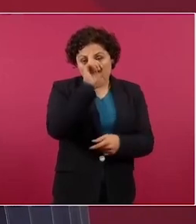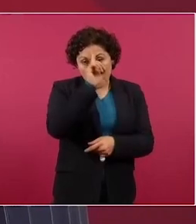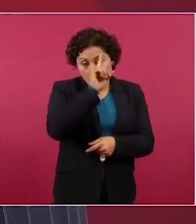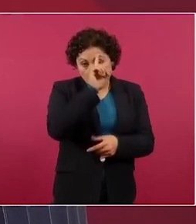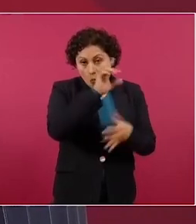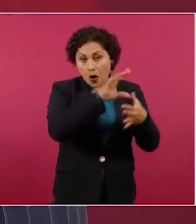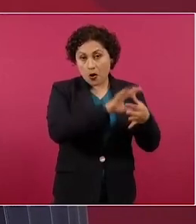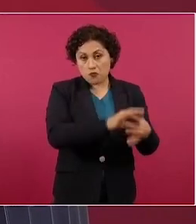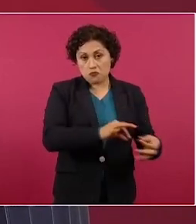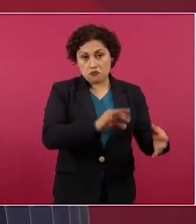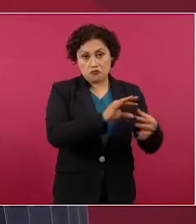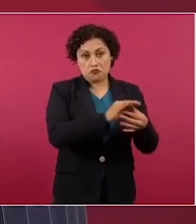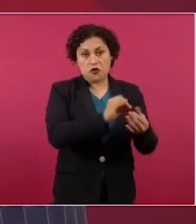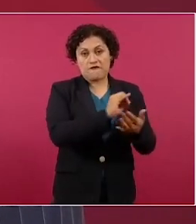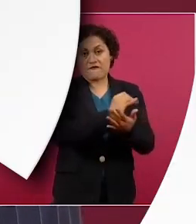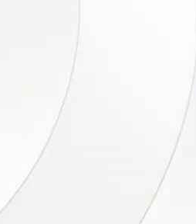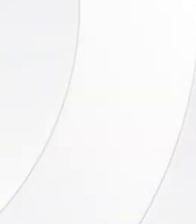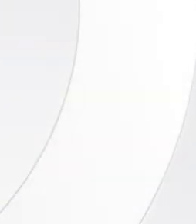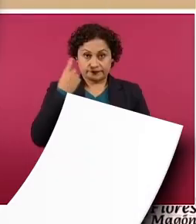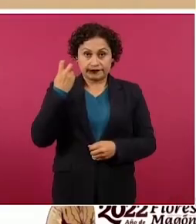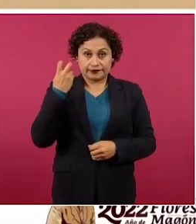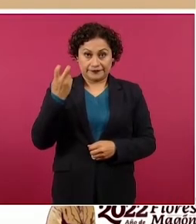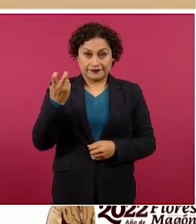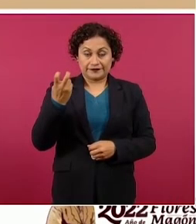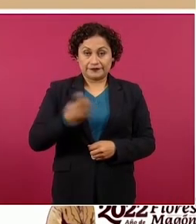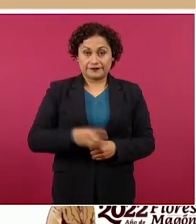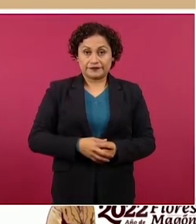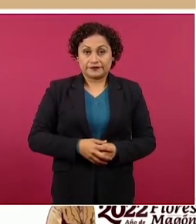informando al gobierno de Estados Unidos.